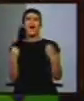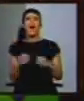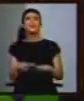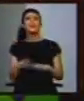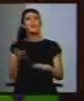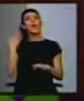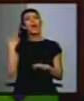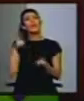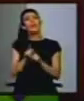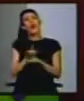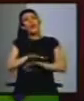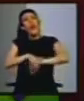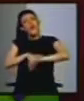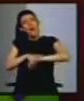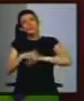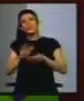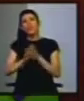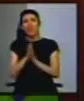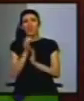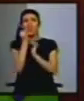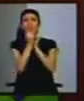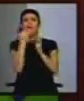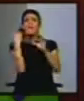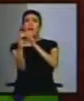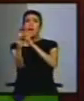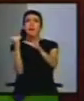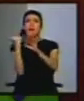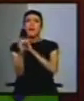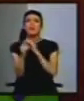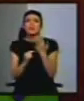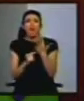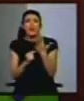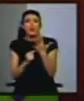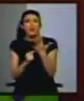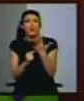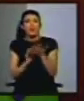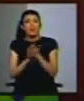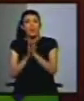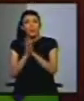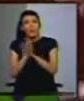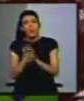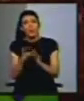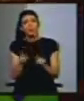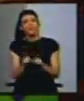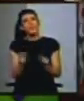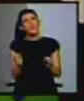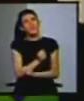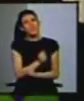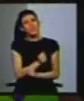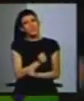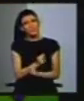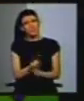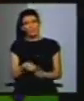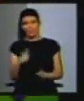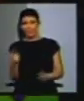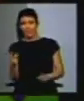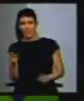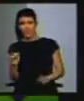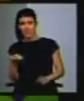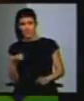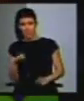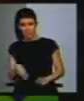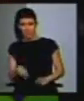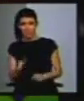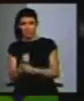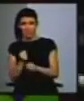romanticismo, ahora todo es por email, todo internet, todo tecnológico, es más frío. Ramón trabaja hace 40